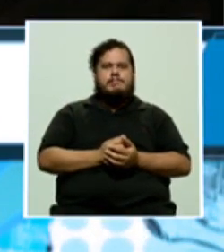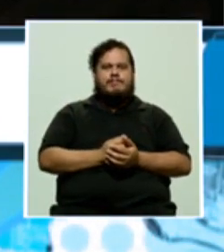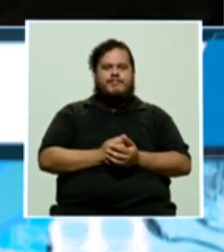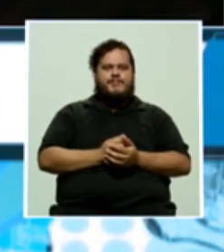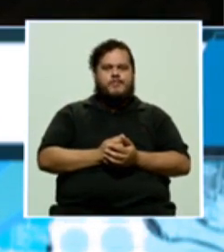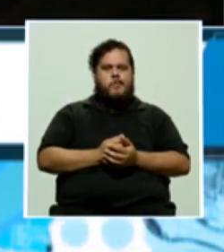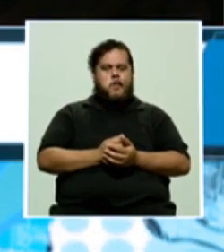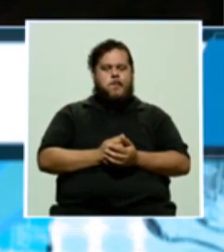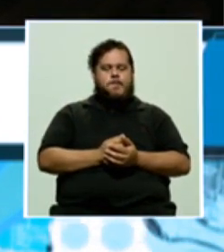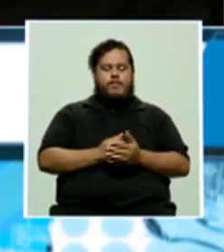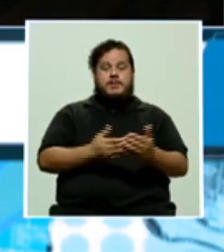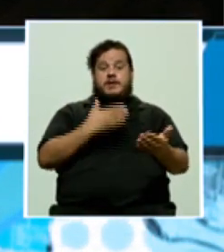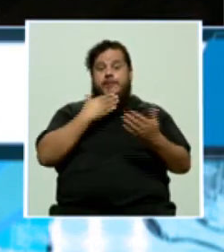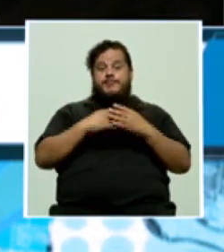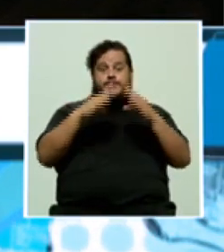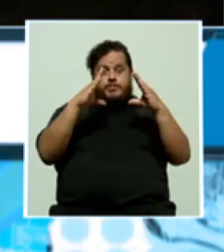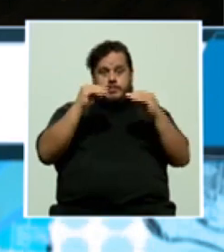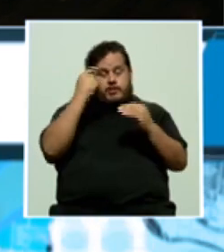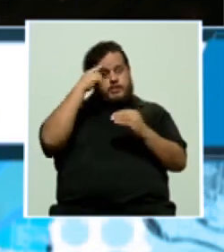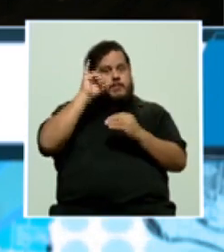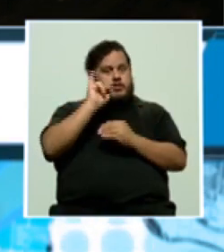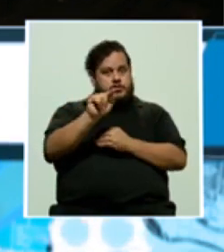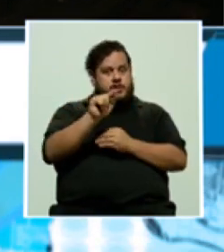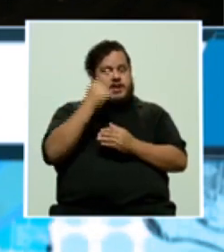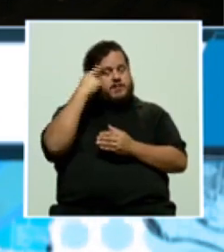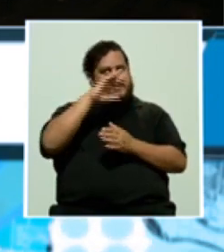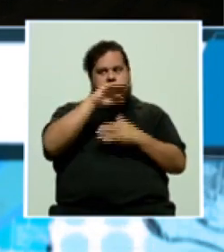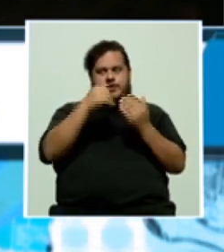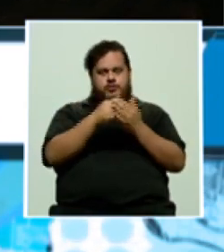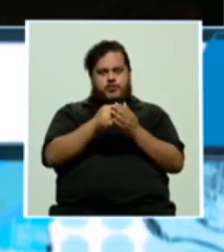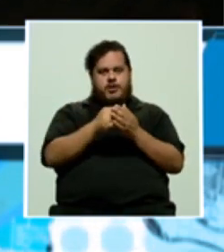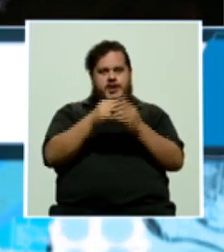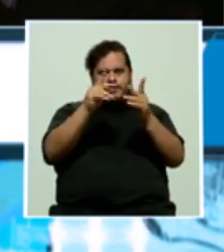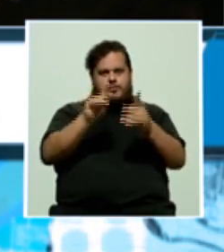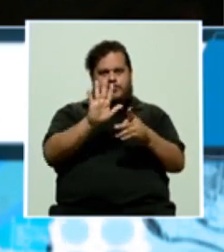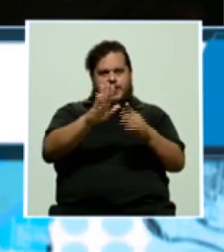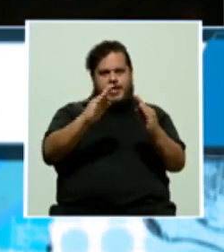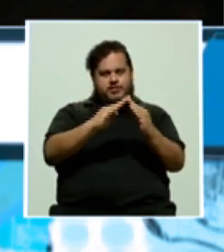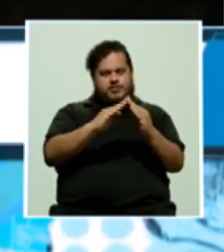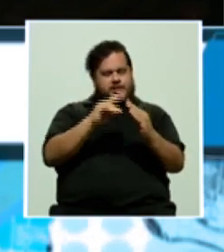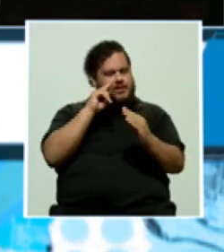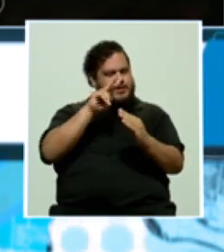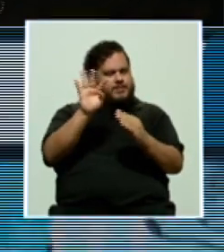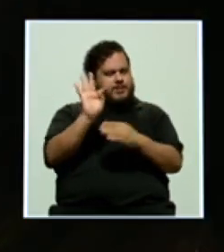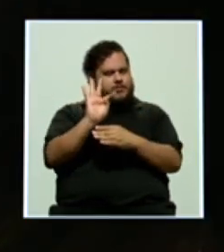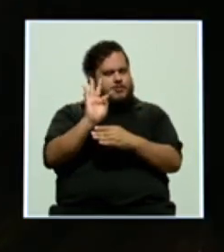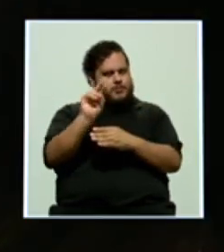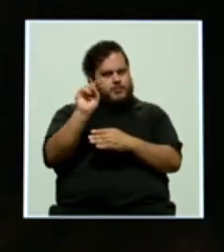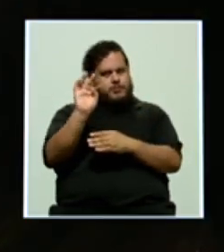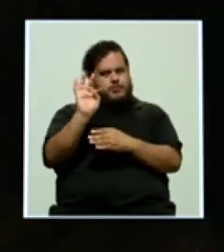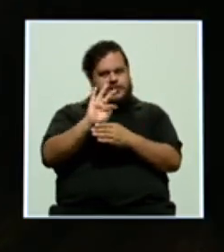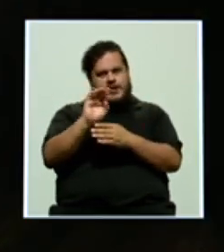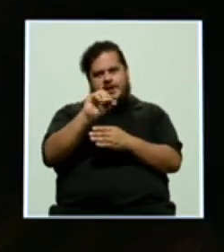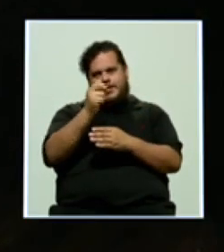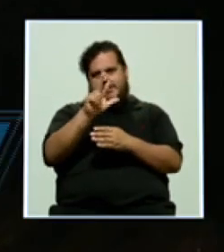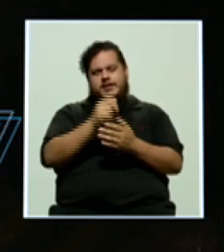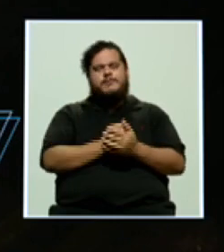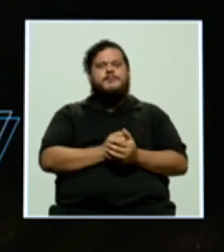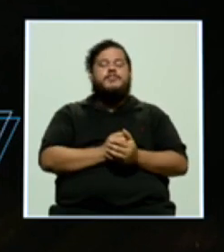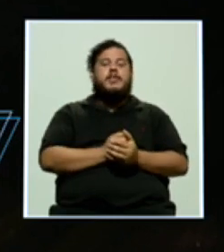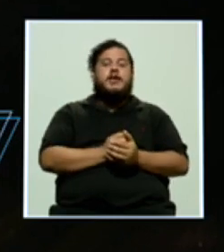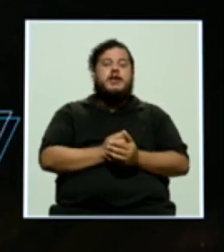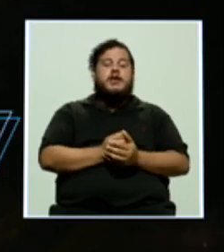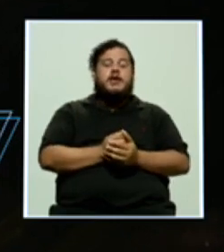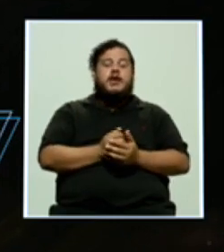Buenas noches, don Ernesto, para usted y para los televidentes. Estamos en vivo desde calle Chagüites, esto ubicado en Santa Bárbara, calle